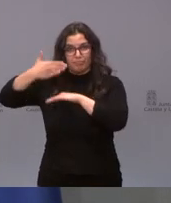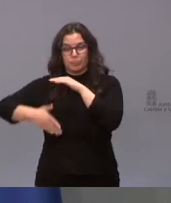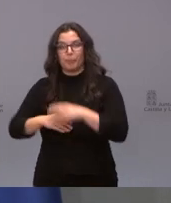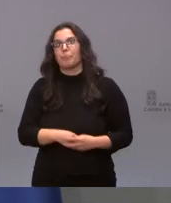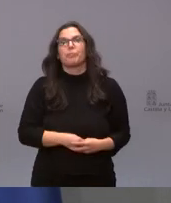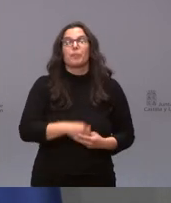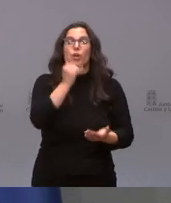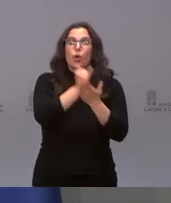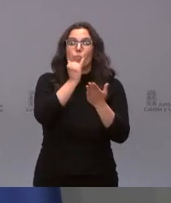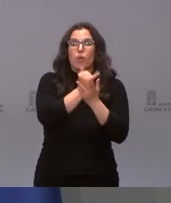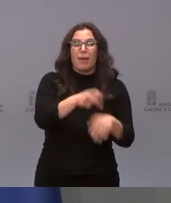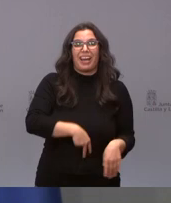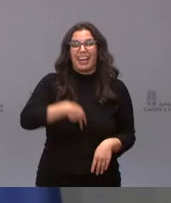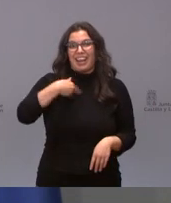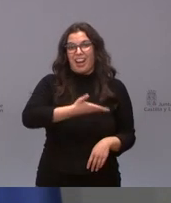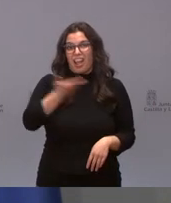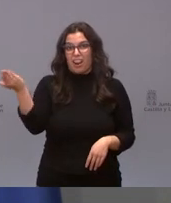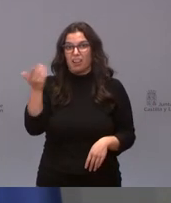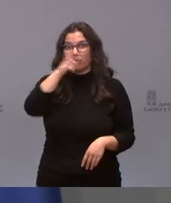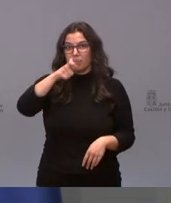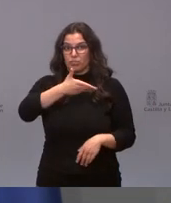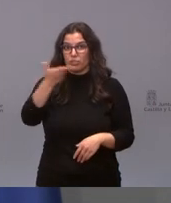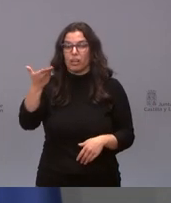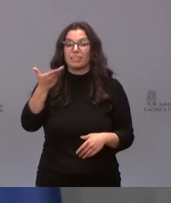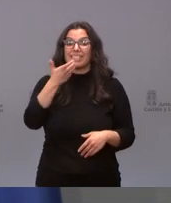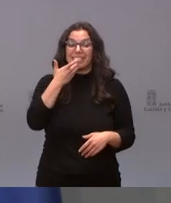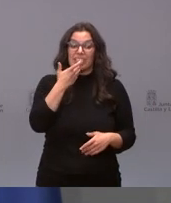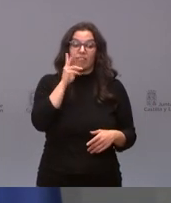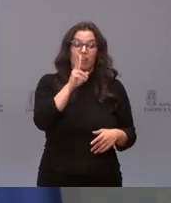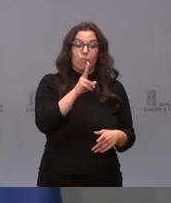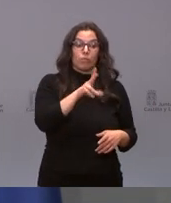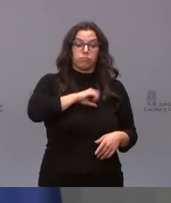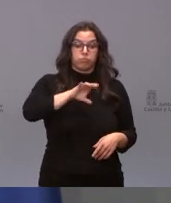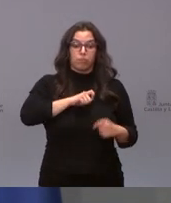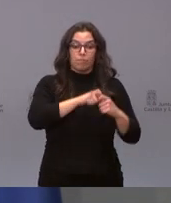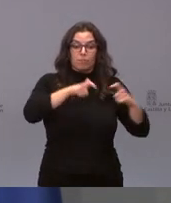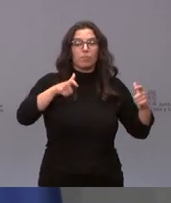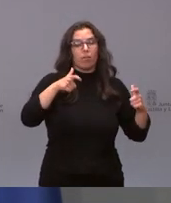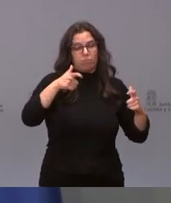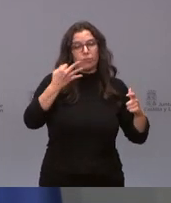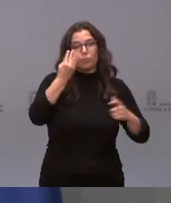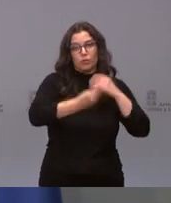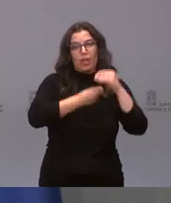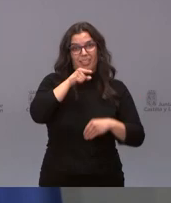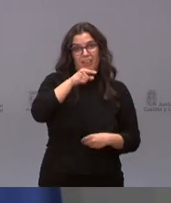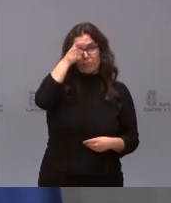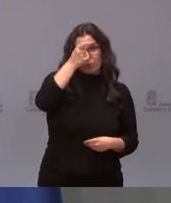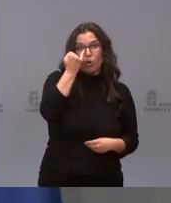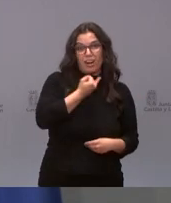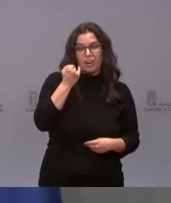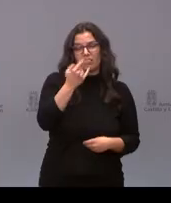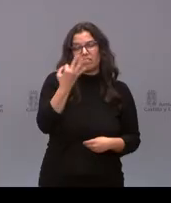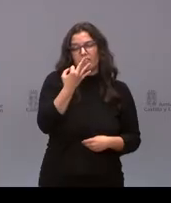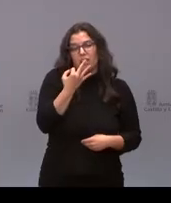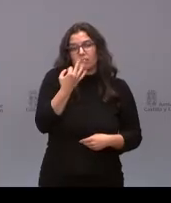si sigue aumentando pues probablemente haya que seguir haciendo privados en esa en esa población